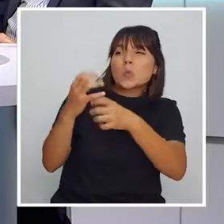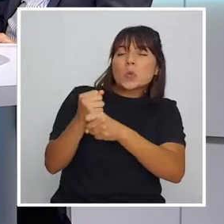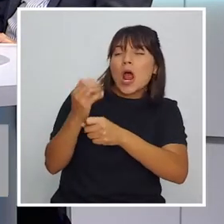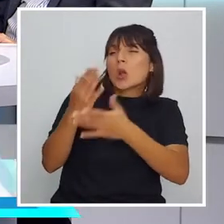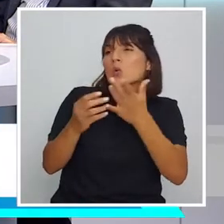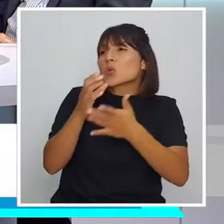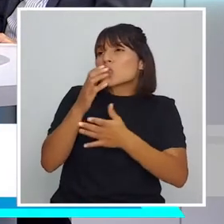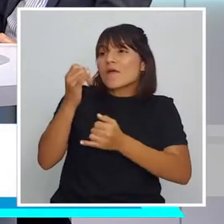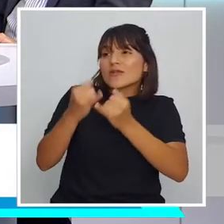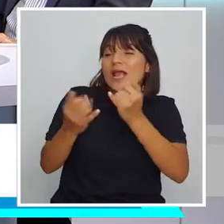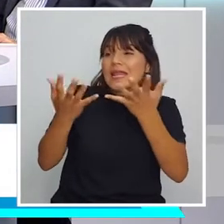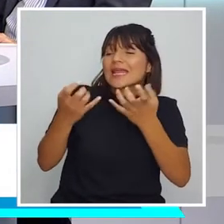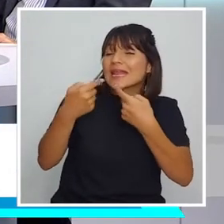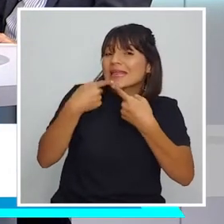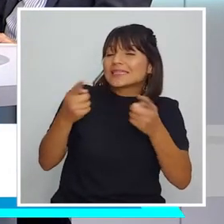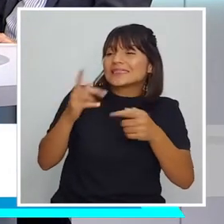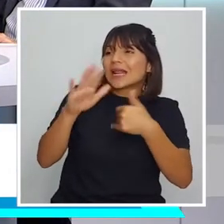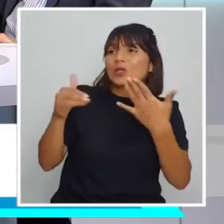personas?